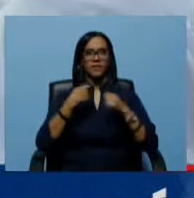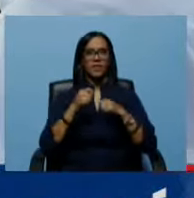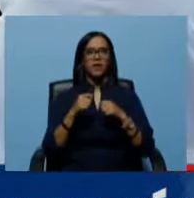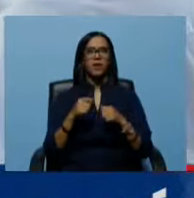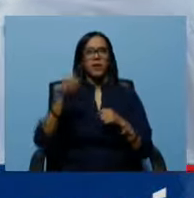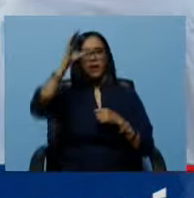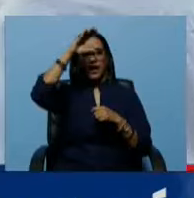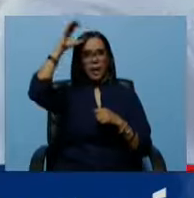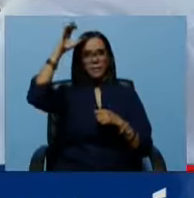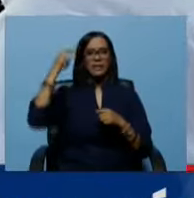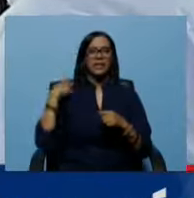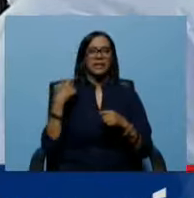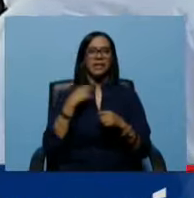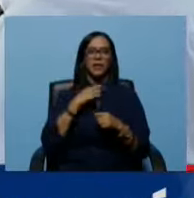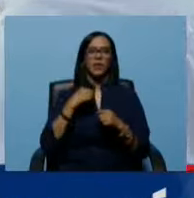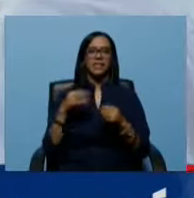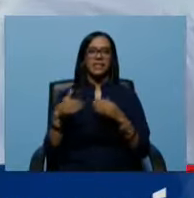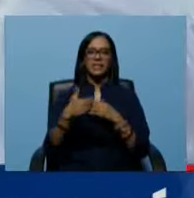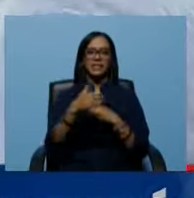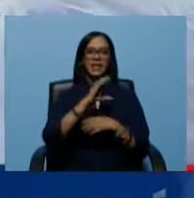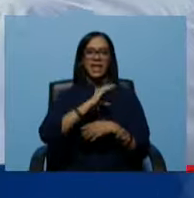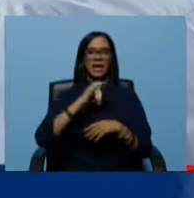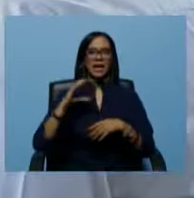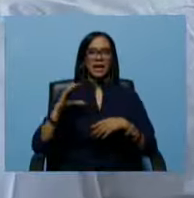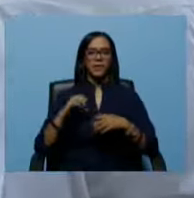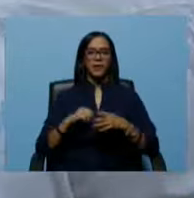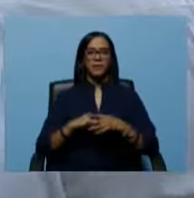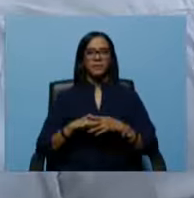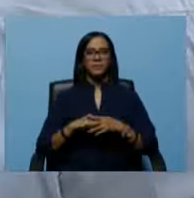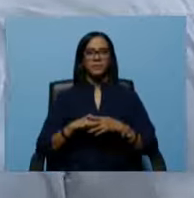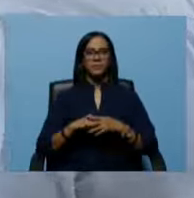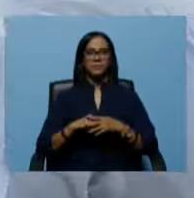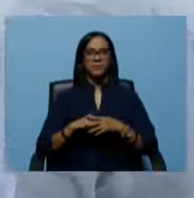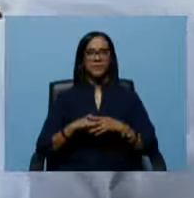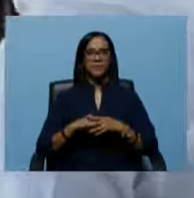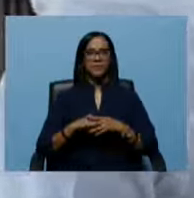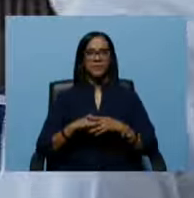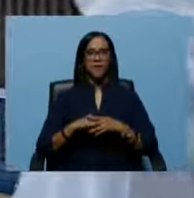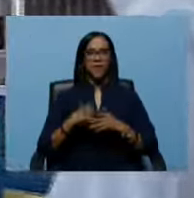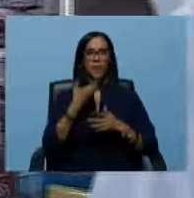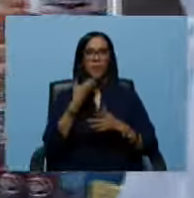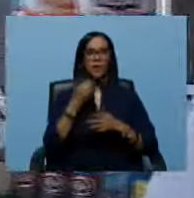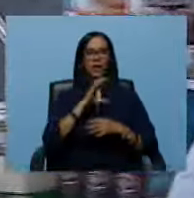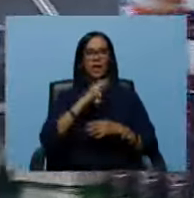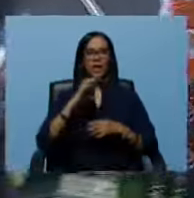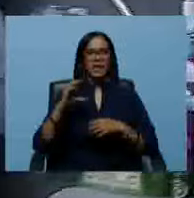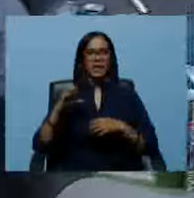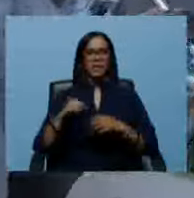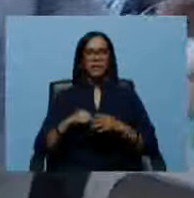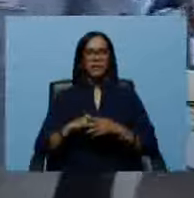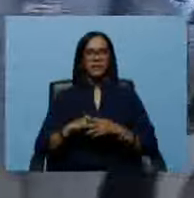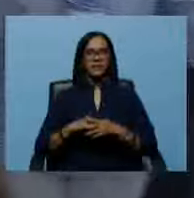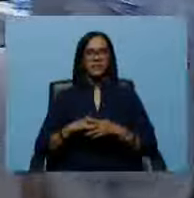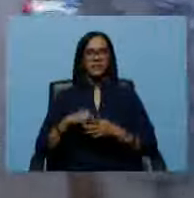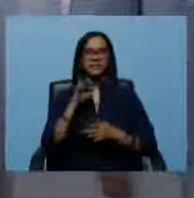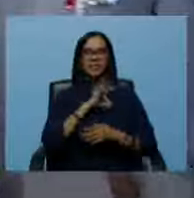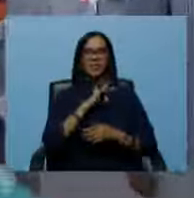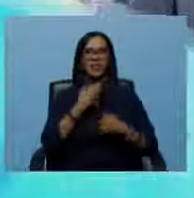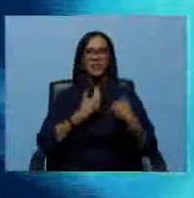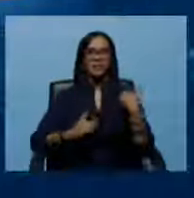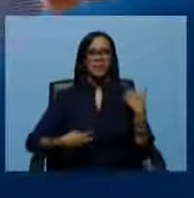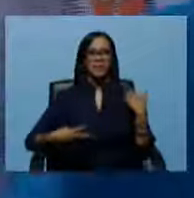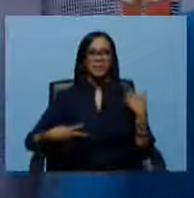calidad y sabor que tiene nuestra sardina en el Caribe. Lo mejor del Caribe. Así que, señora